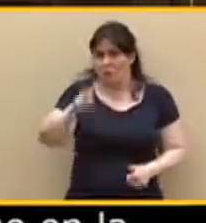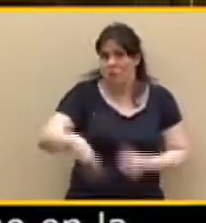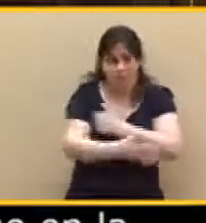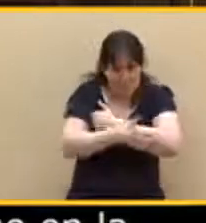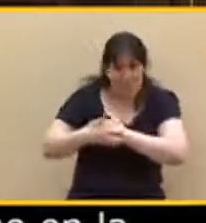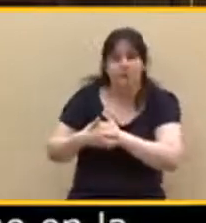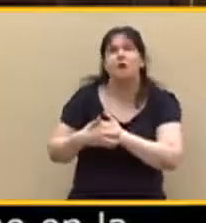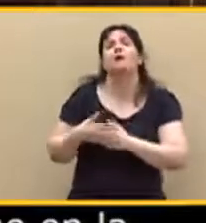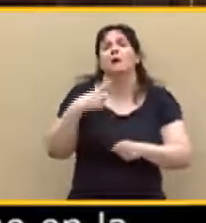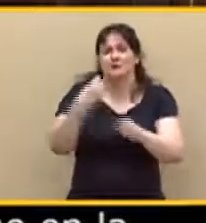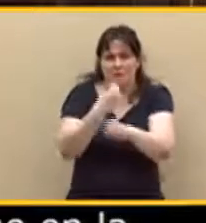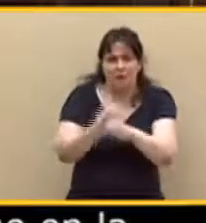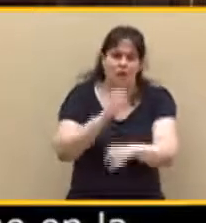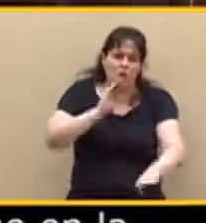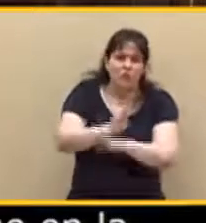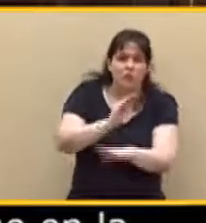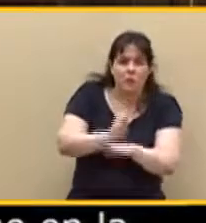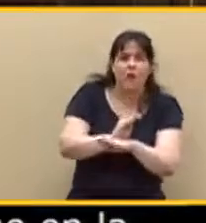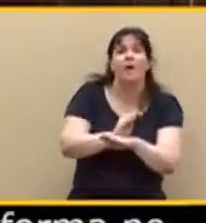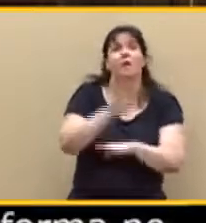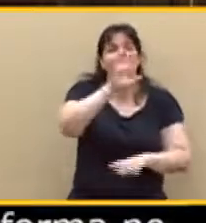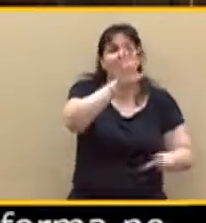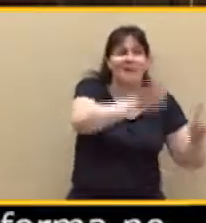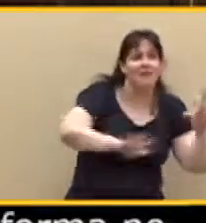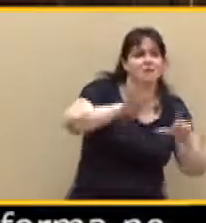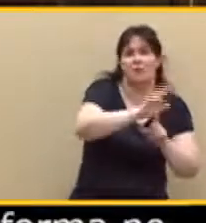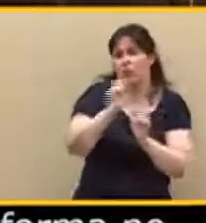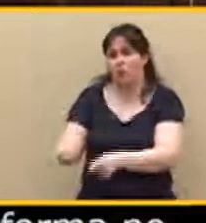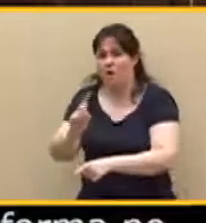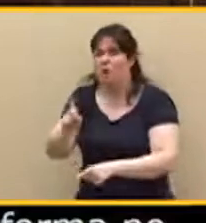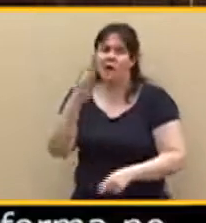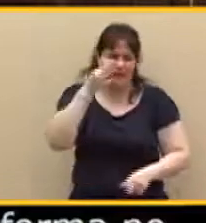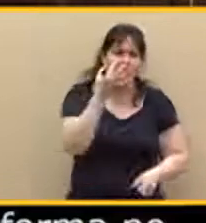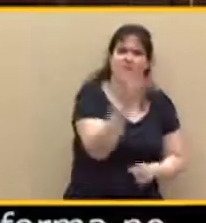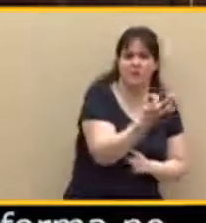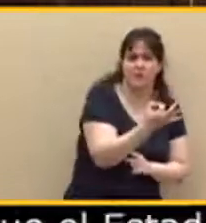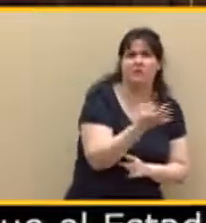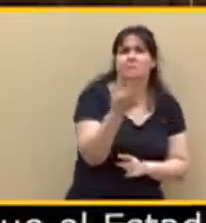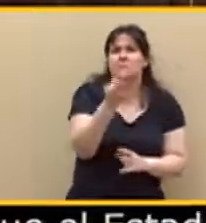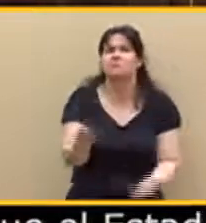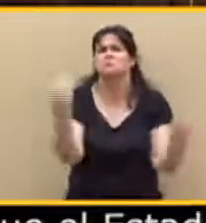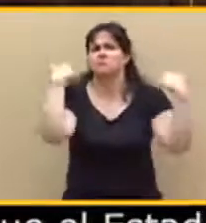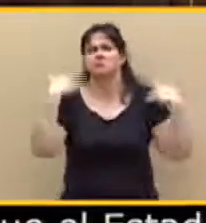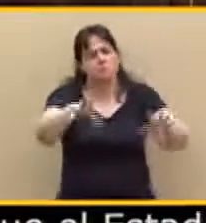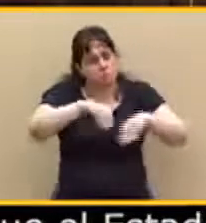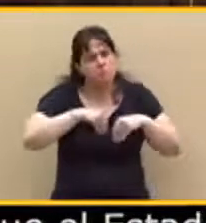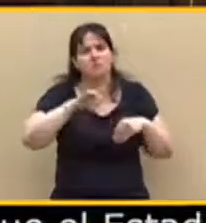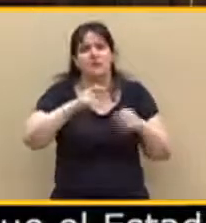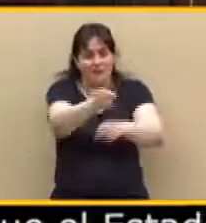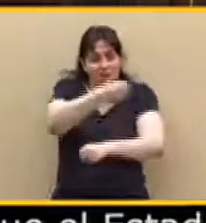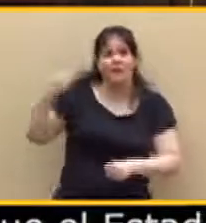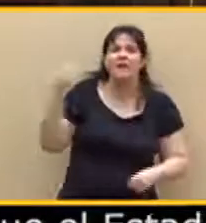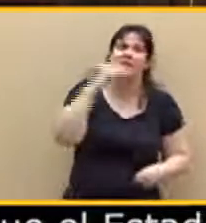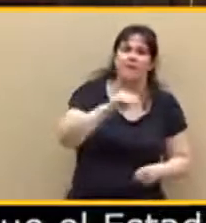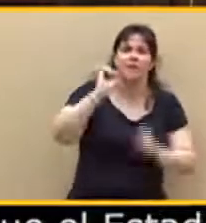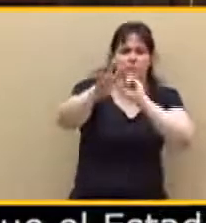de cuidados que el Estado no da, aunque debiera, que asumen la responsabilidad de llenar la nevera incluso cuando no